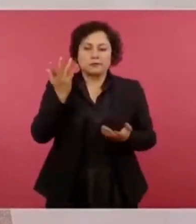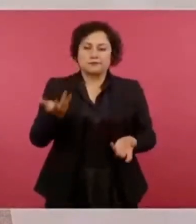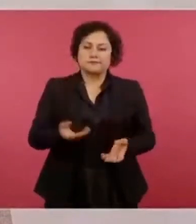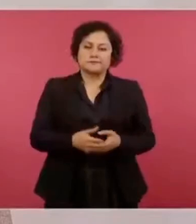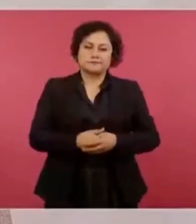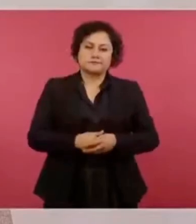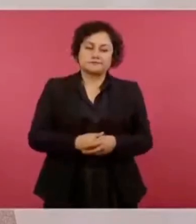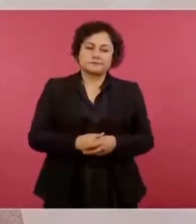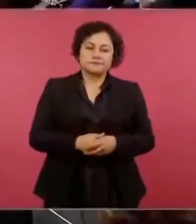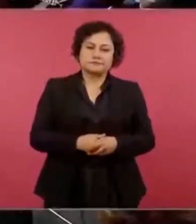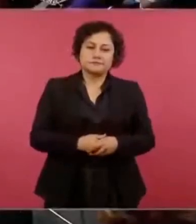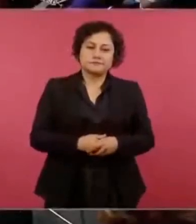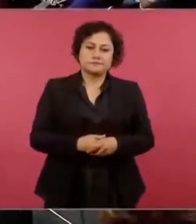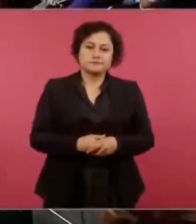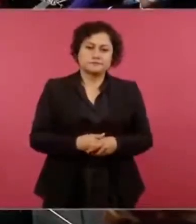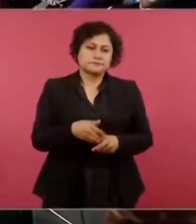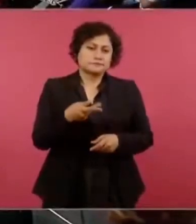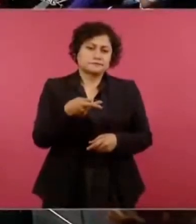Pero es eso.